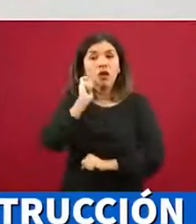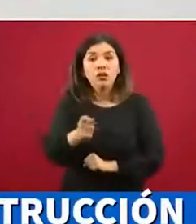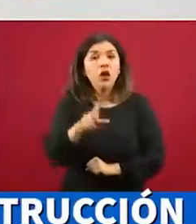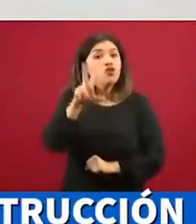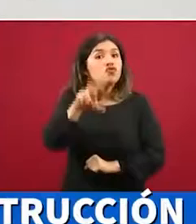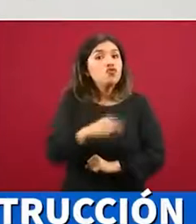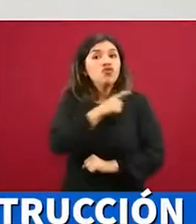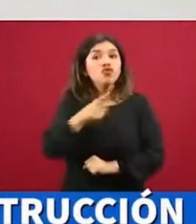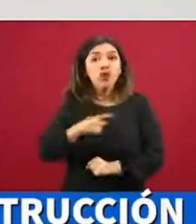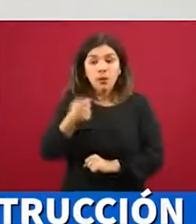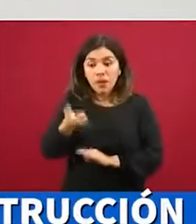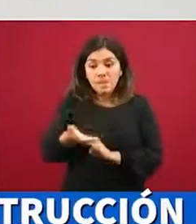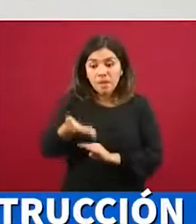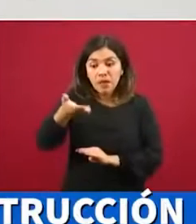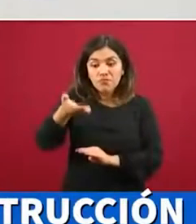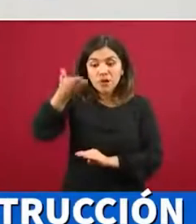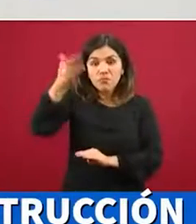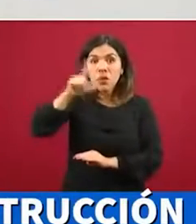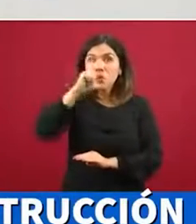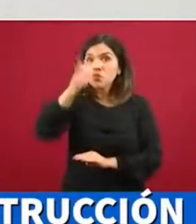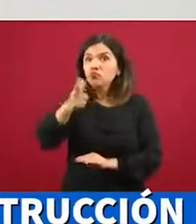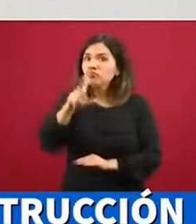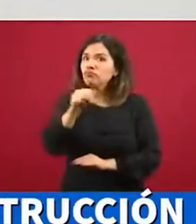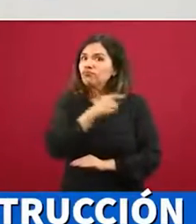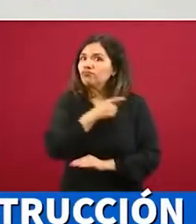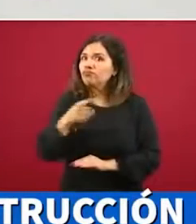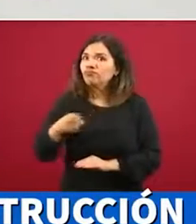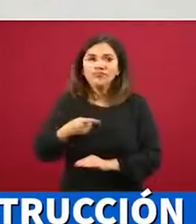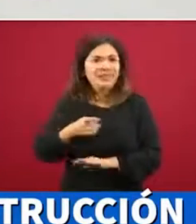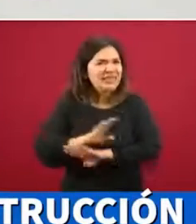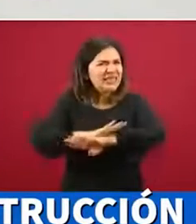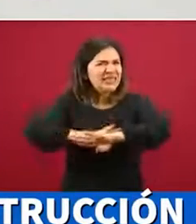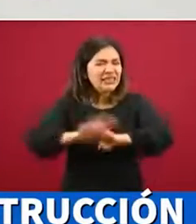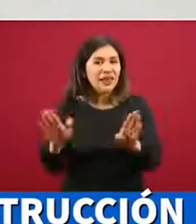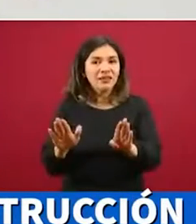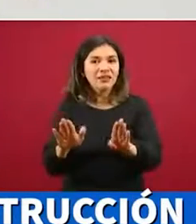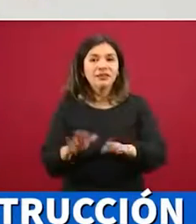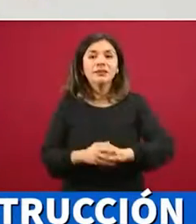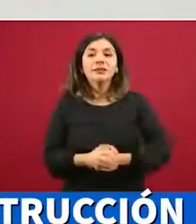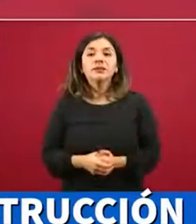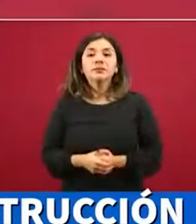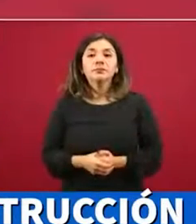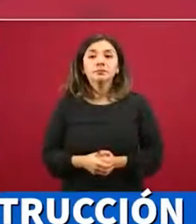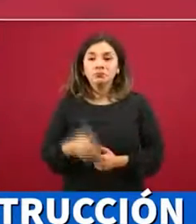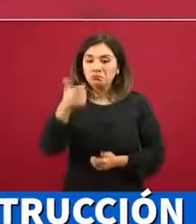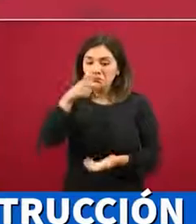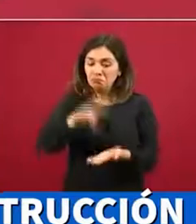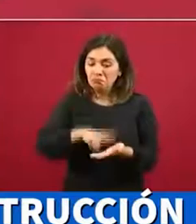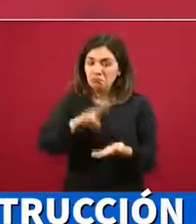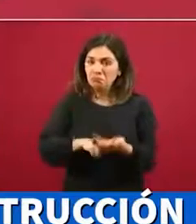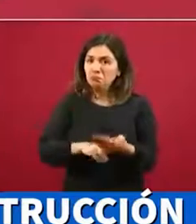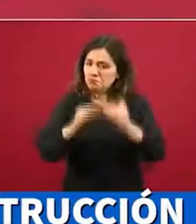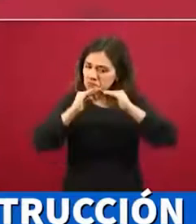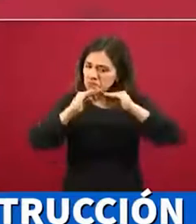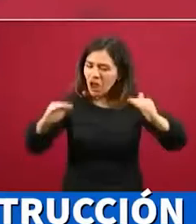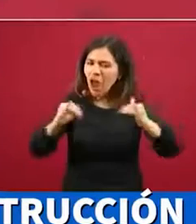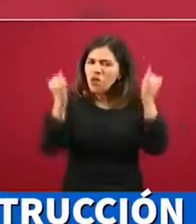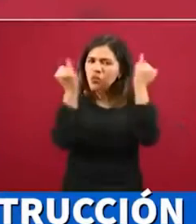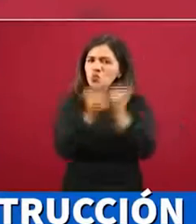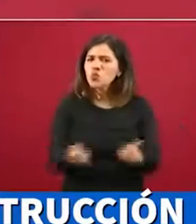debe subir la tarifa de electricidad de ninguna manera. La tarifa se tiene que quedar